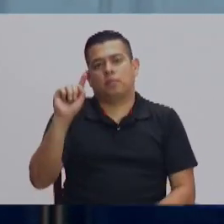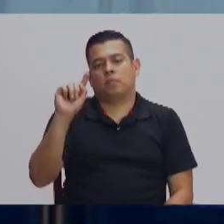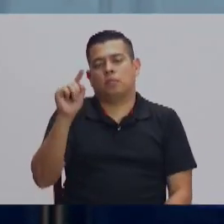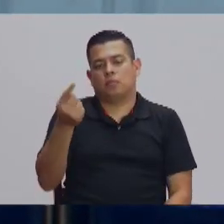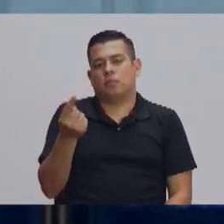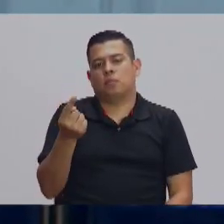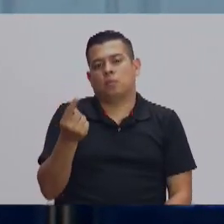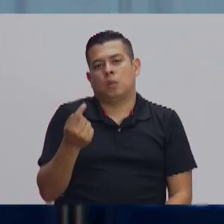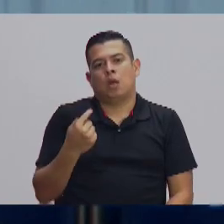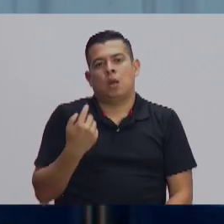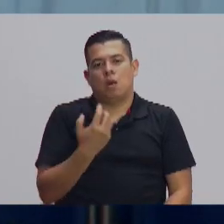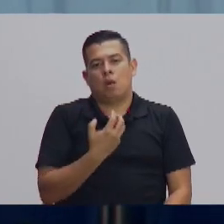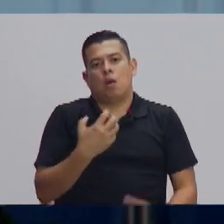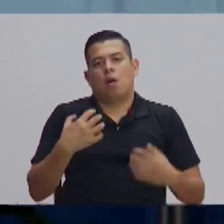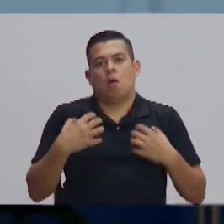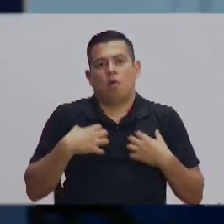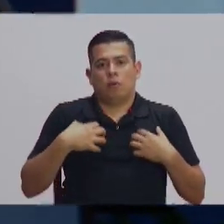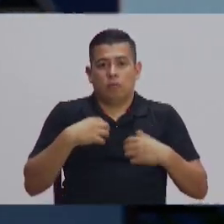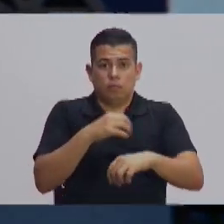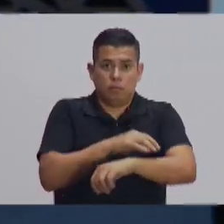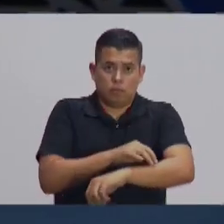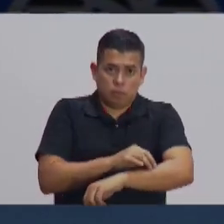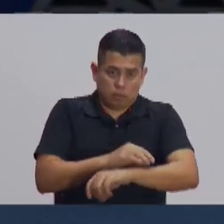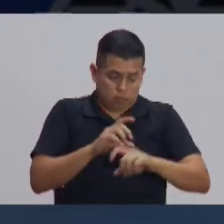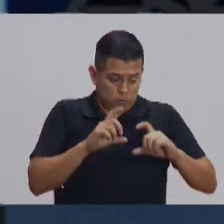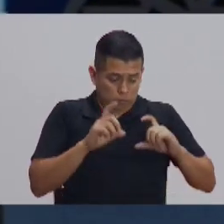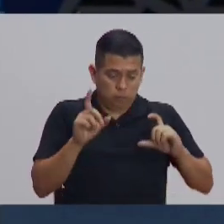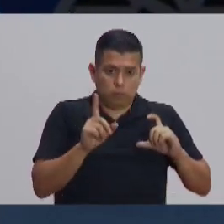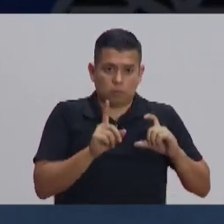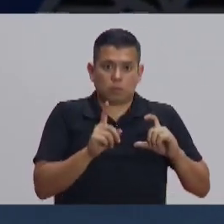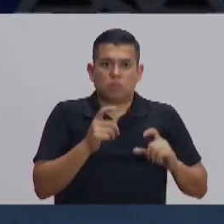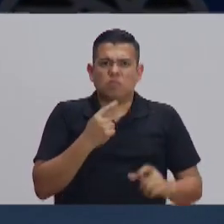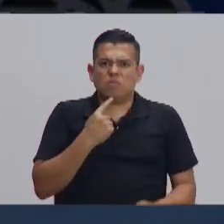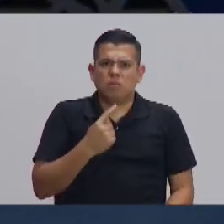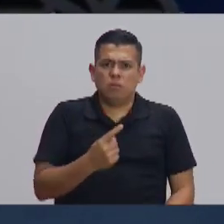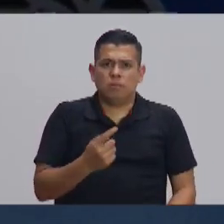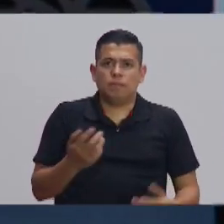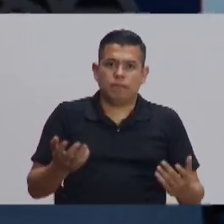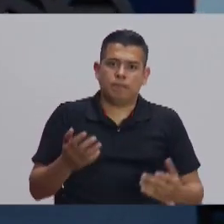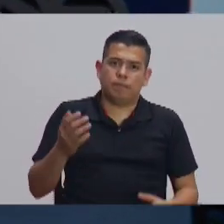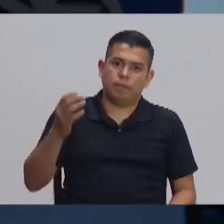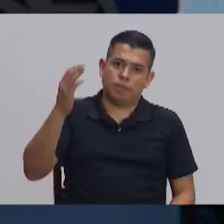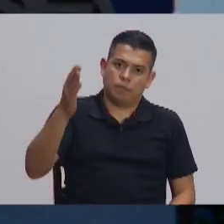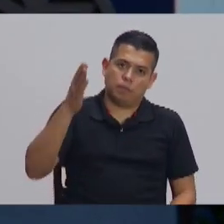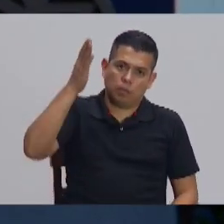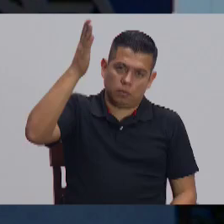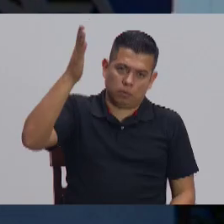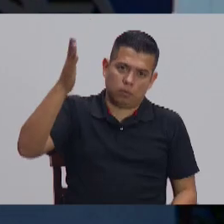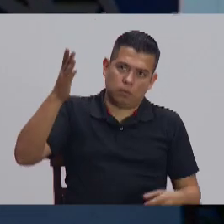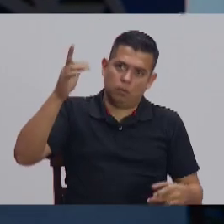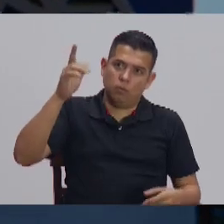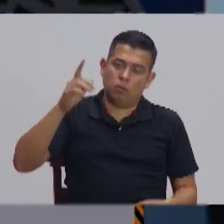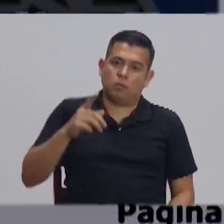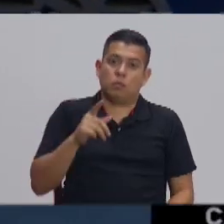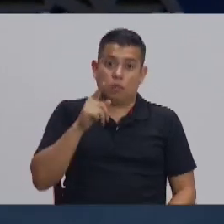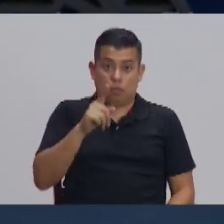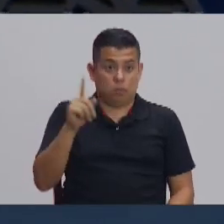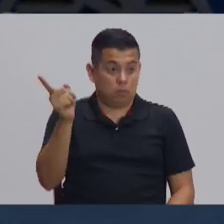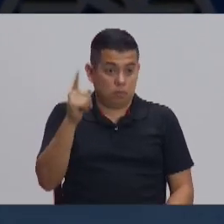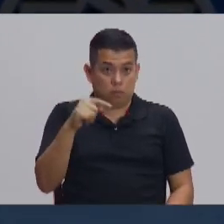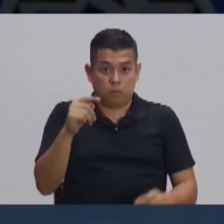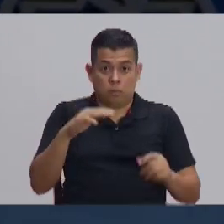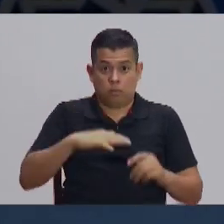en nuestras vidas en nuestros corazones la hace cristo jesús si tú has